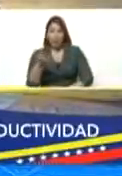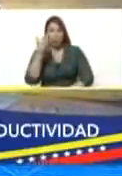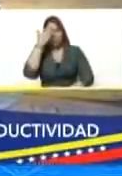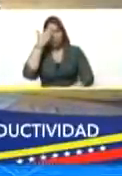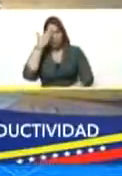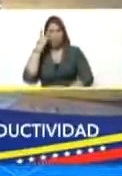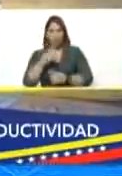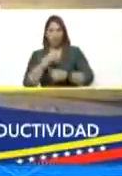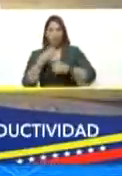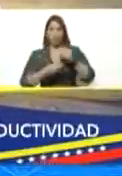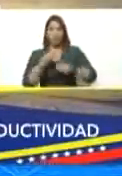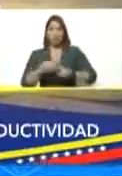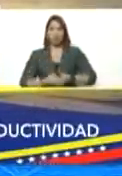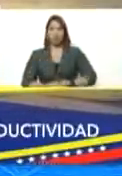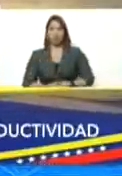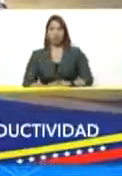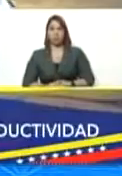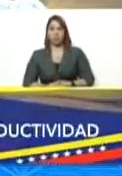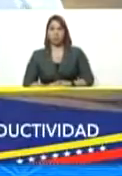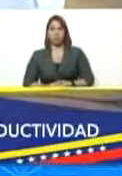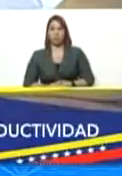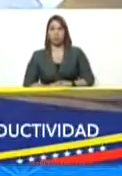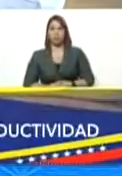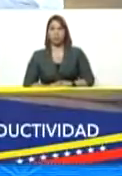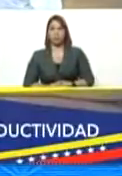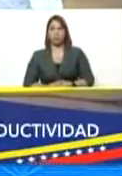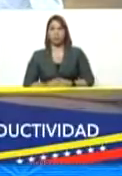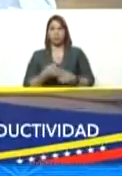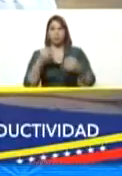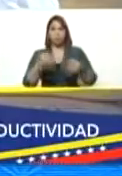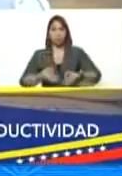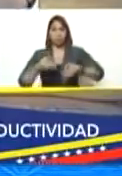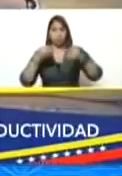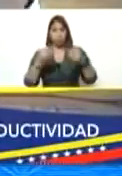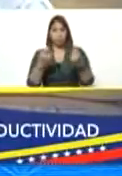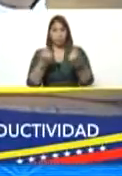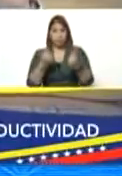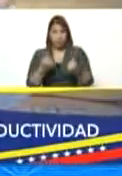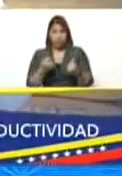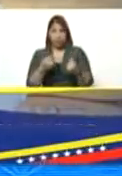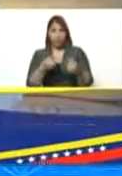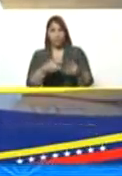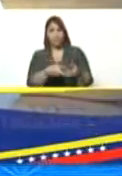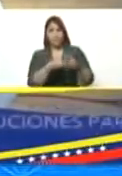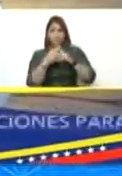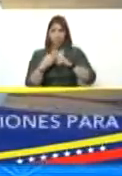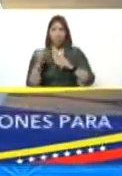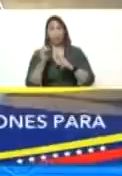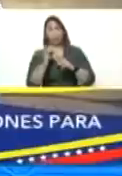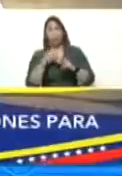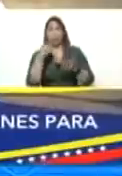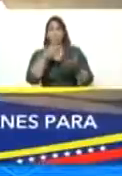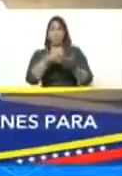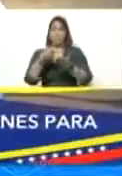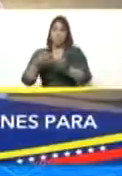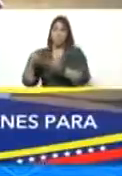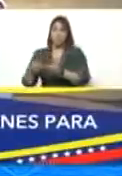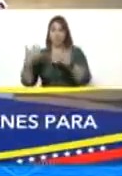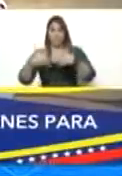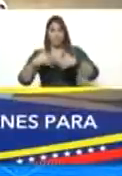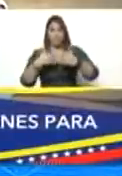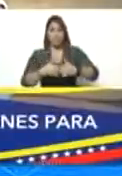hacer. Y cada realito que tú le prestes o inviertas en estas empresas se multiplica por